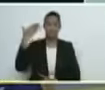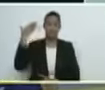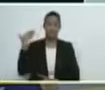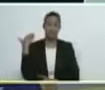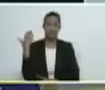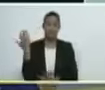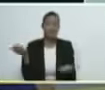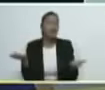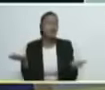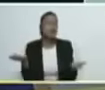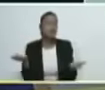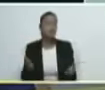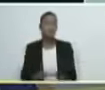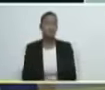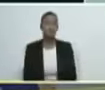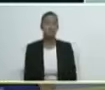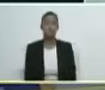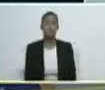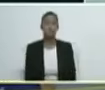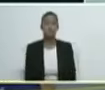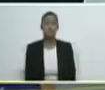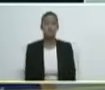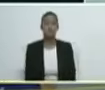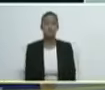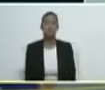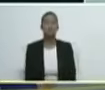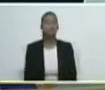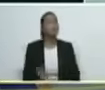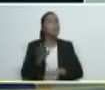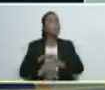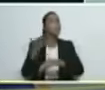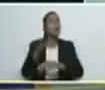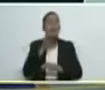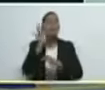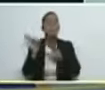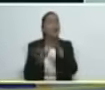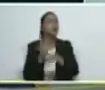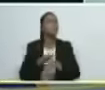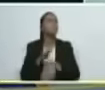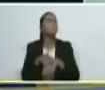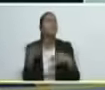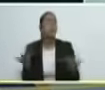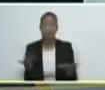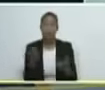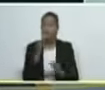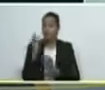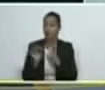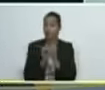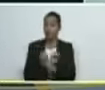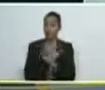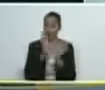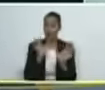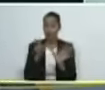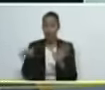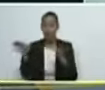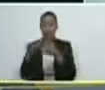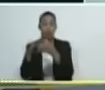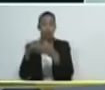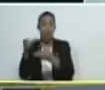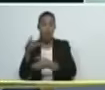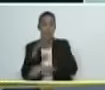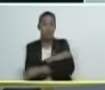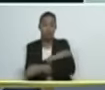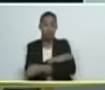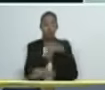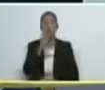nada. Y esto tiene una explicación evidente. La derecha de los apellidos, esa